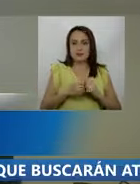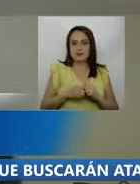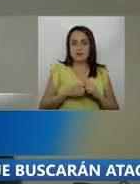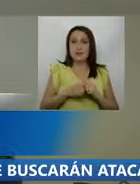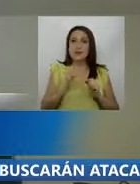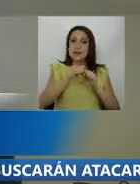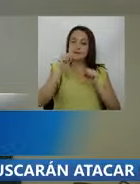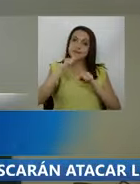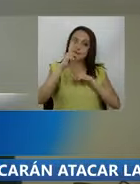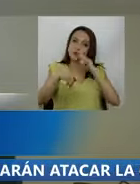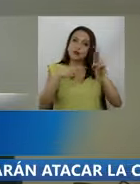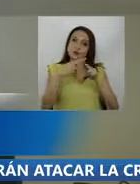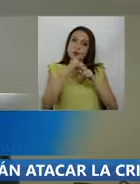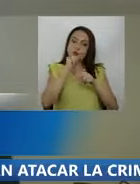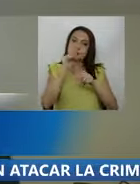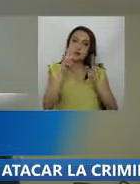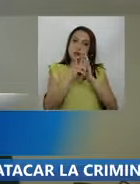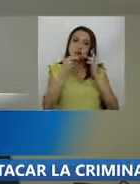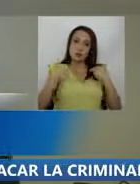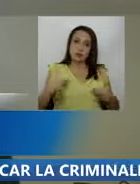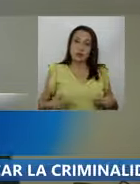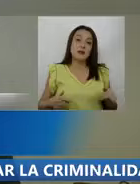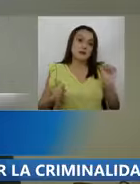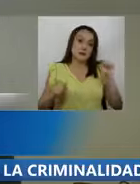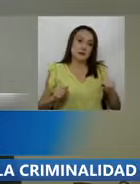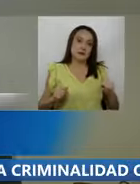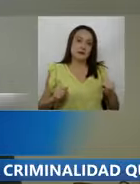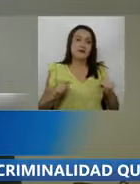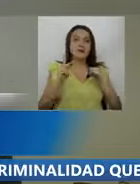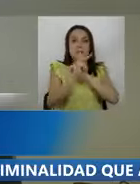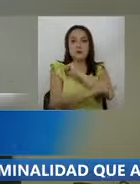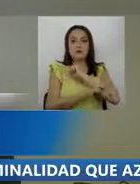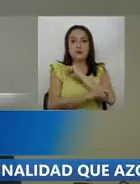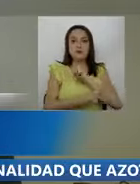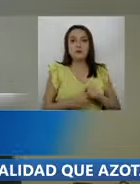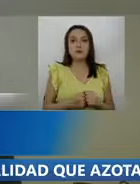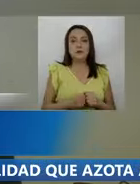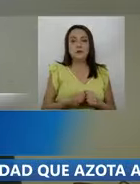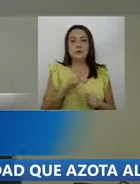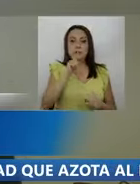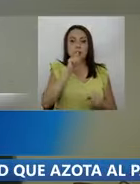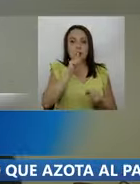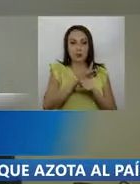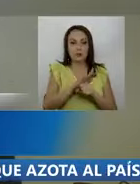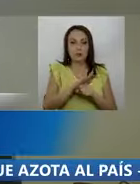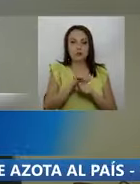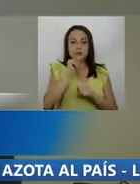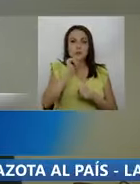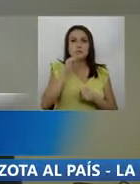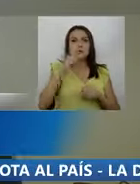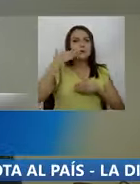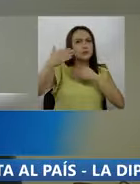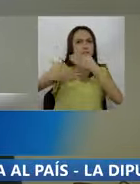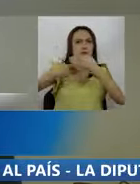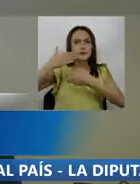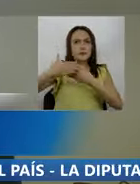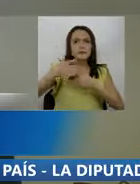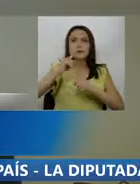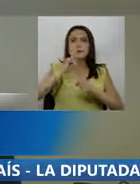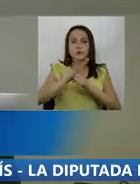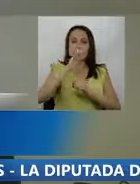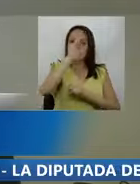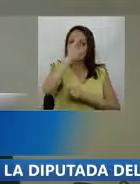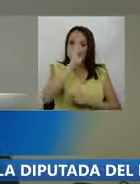universal de derechos humanos, y es así, y además es un país cumplidor con una trayectoria de cumplimiento y de